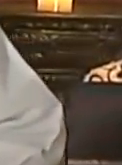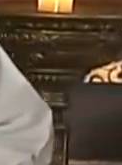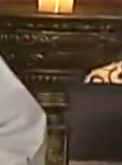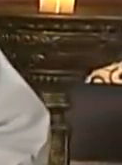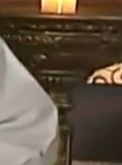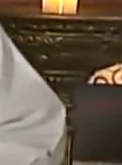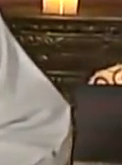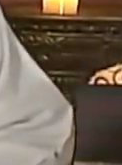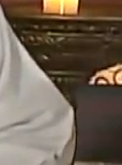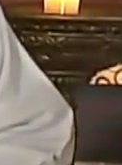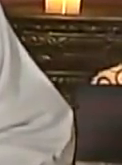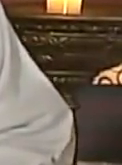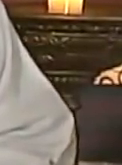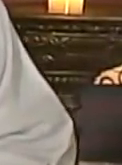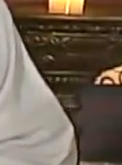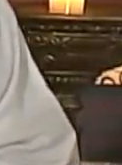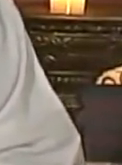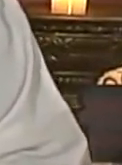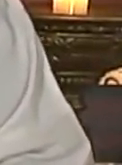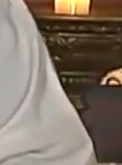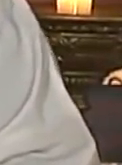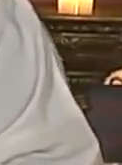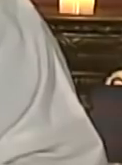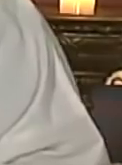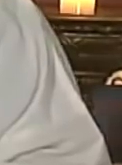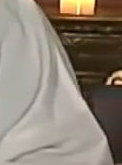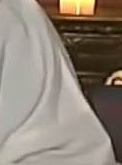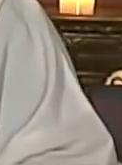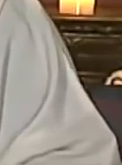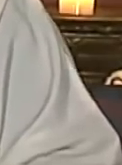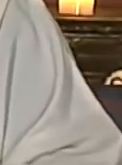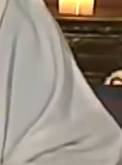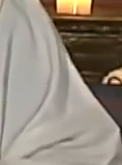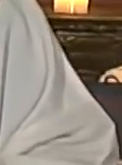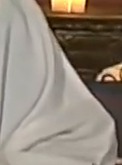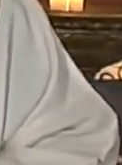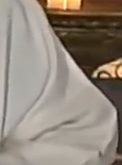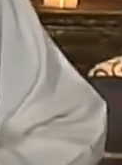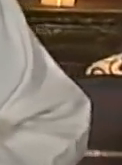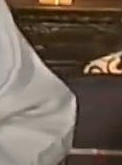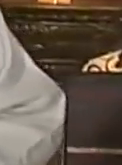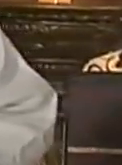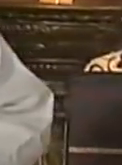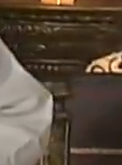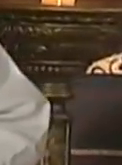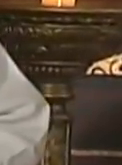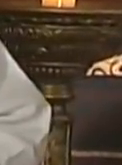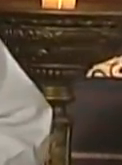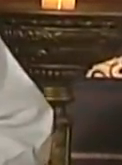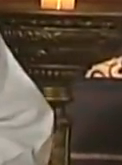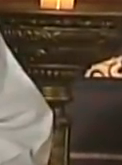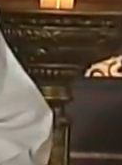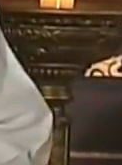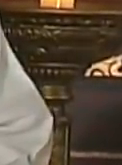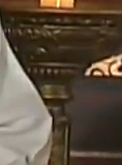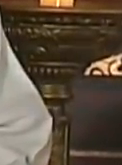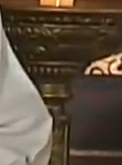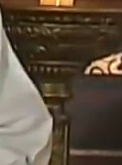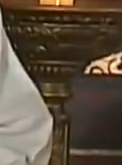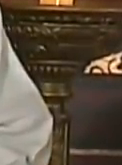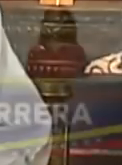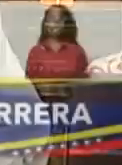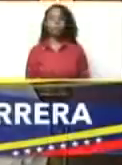Comienzo invocando al Dios de la vida, en el nombre del Padre, del Hijo y del Espíritu Santo.